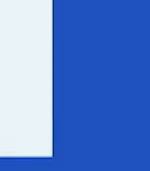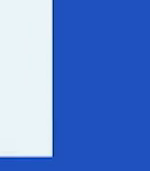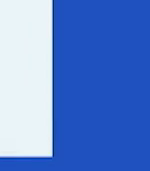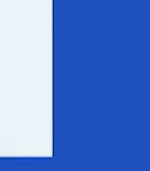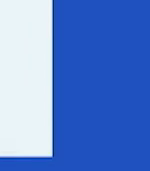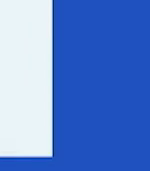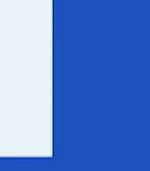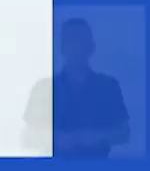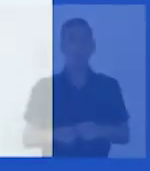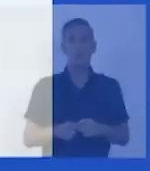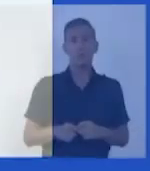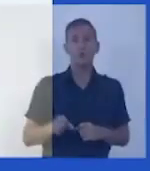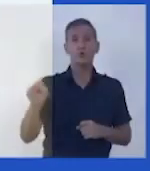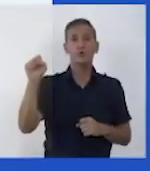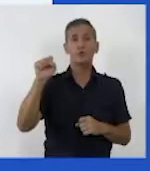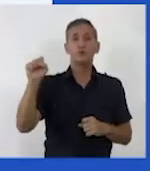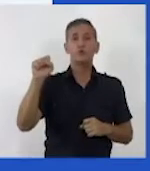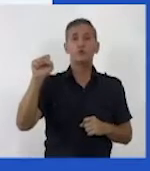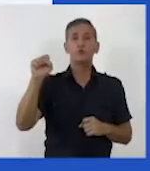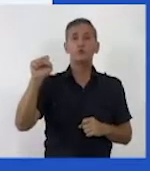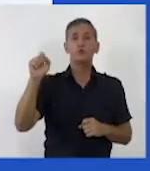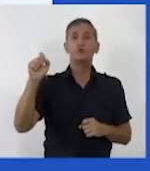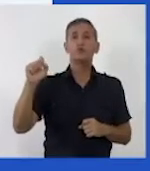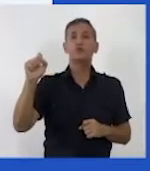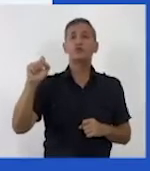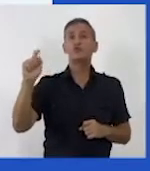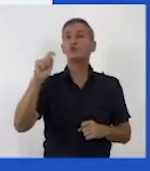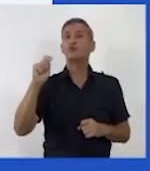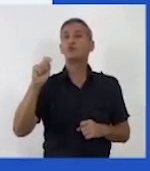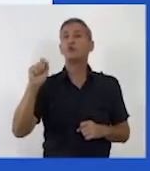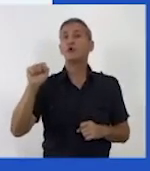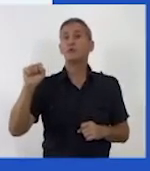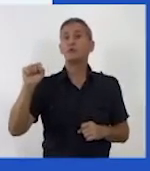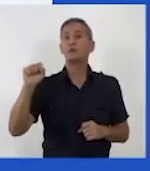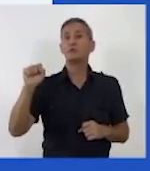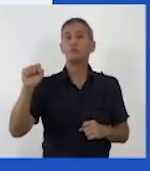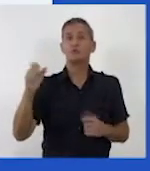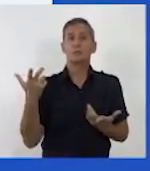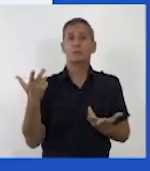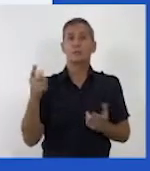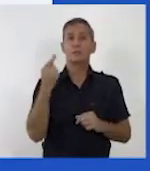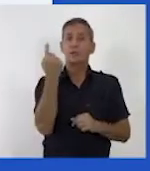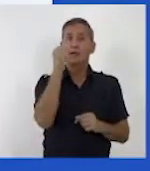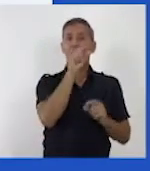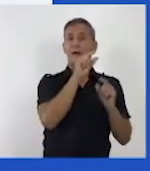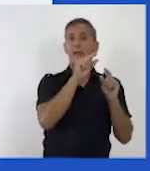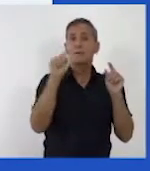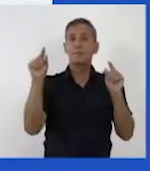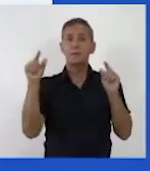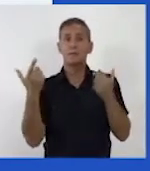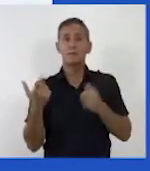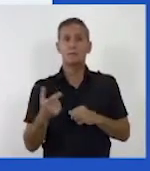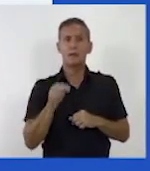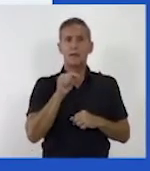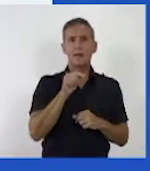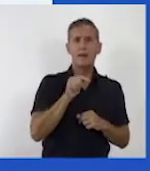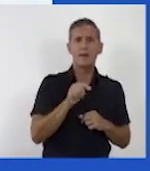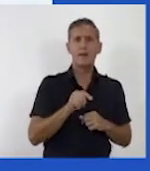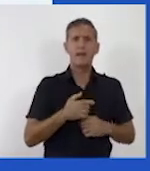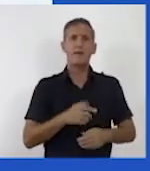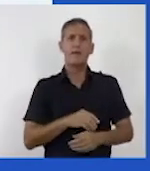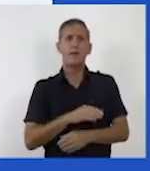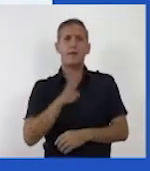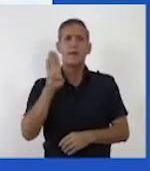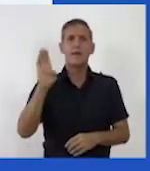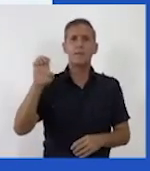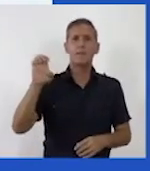cuál es el sujeto de la primera oración las tienen ahí las tienen en pantalla vuelvan a leer bebé cuál